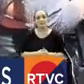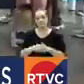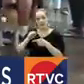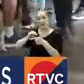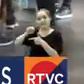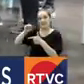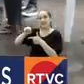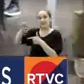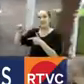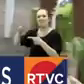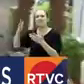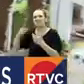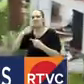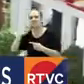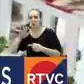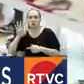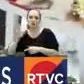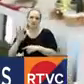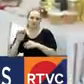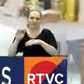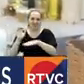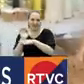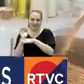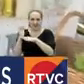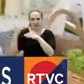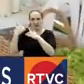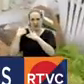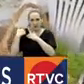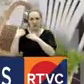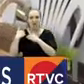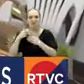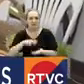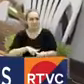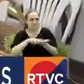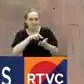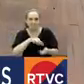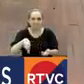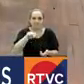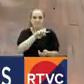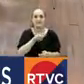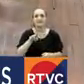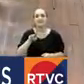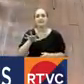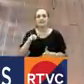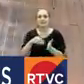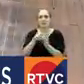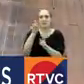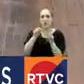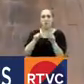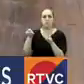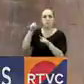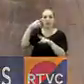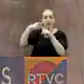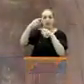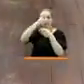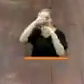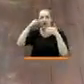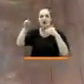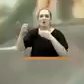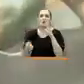la Reincorporación y la Normalización del Gobierno Nacional, son cerca de 13.000 excombatientes en el país que le apuestan a nuevos